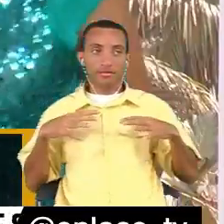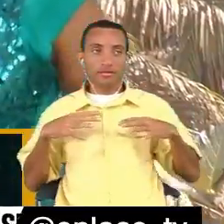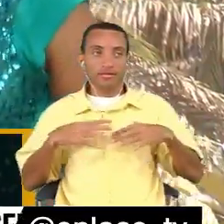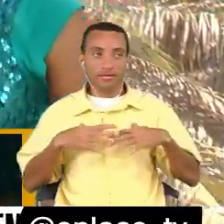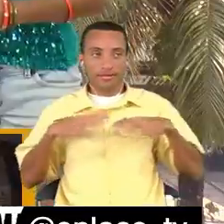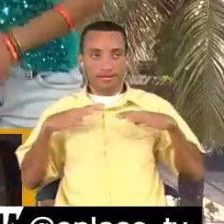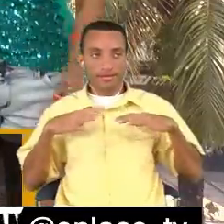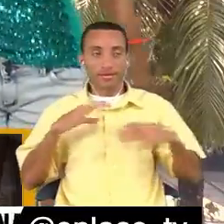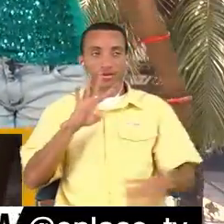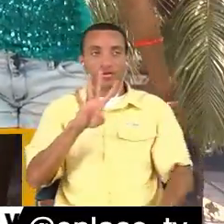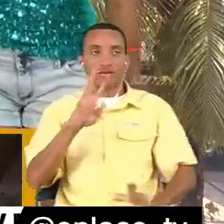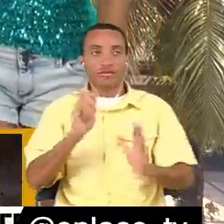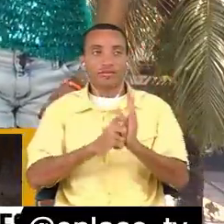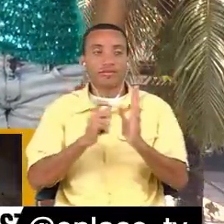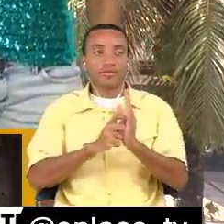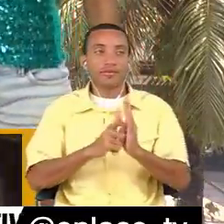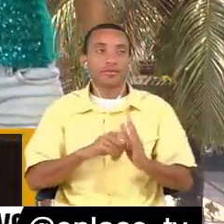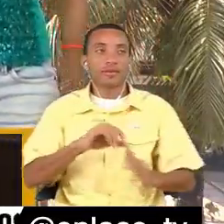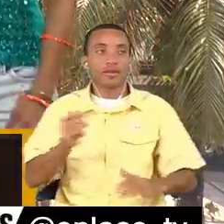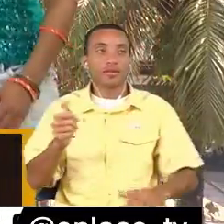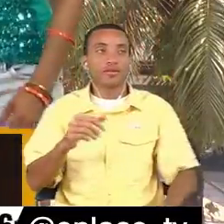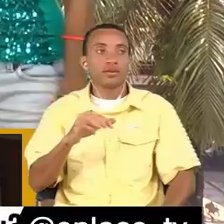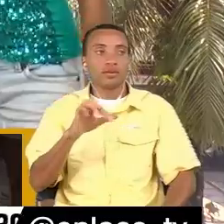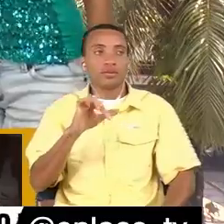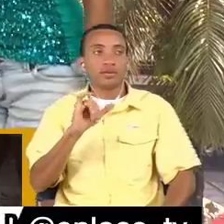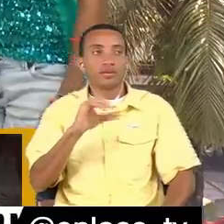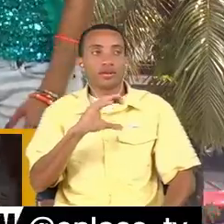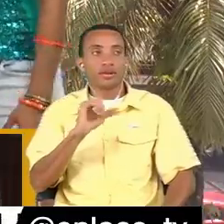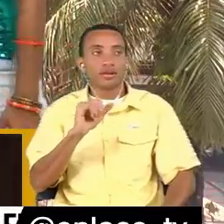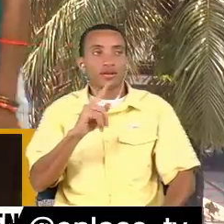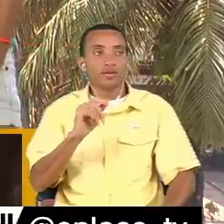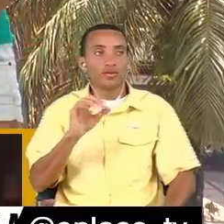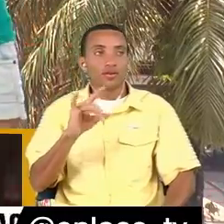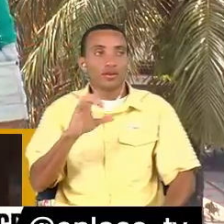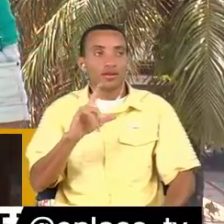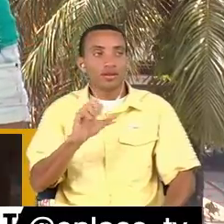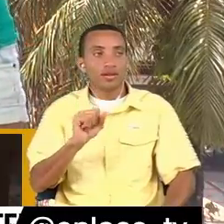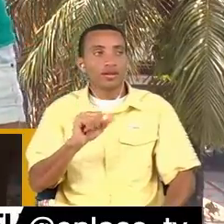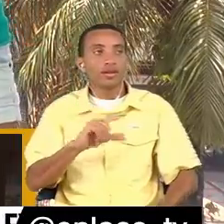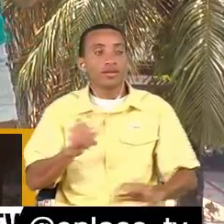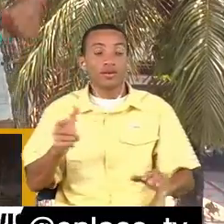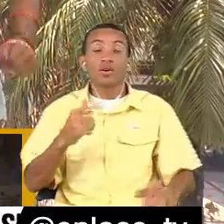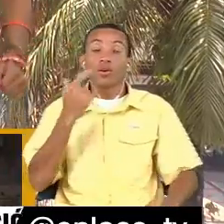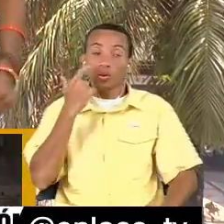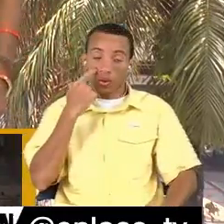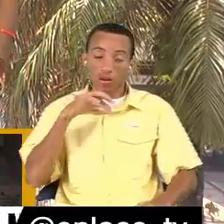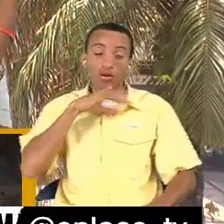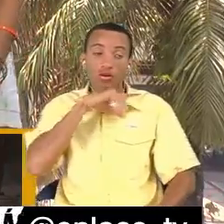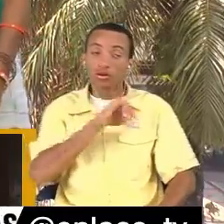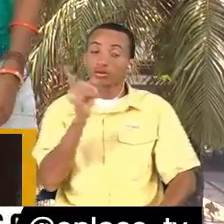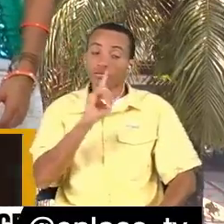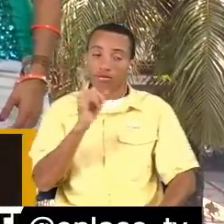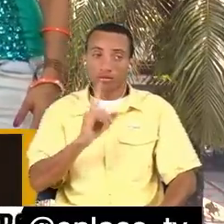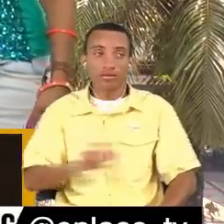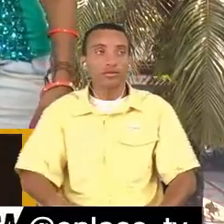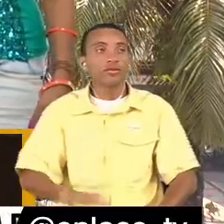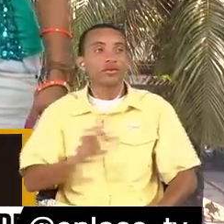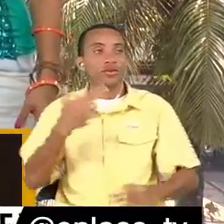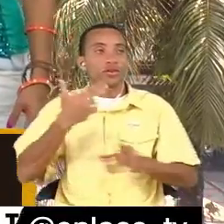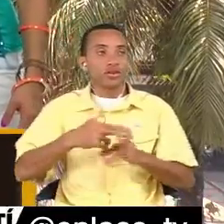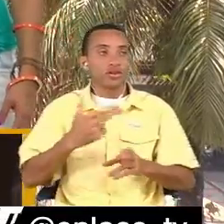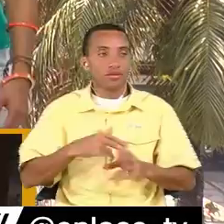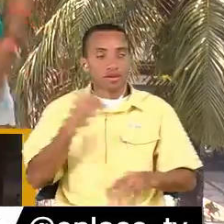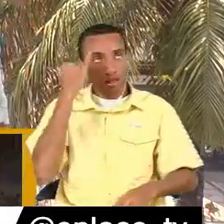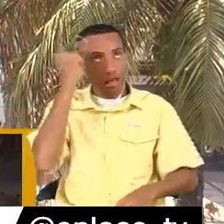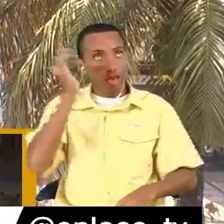pecho. 4 veces, listo. Y ahora viene pipeca afuera. ¿Cómo pipeca es? Afuera, es prima, pipeca afuera. Esa grosería, estamos en vivo y en directo. Ay, ese es un nombre que yo me inventé